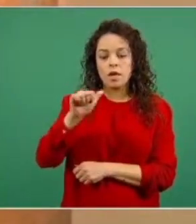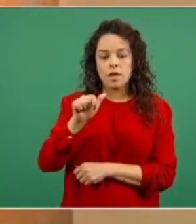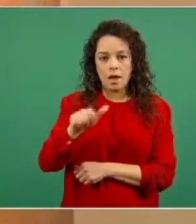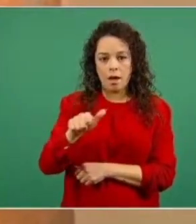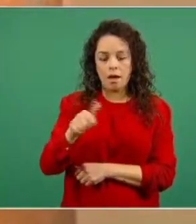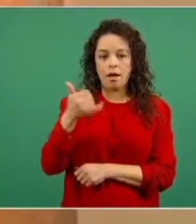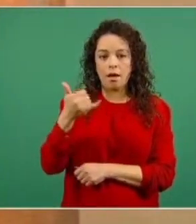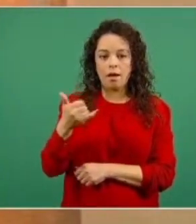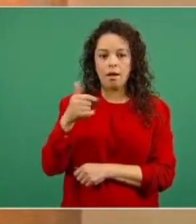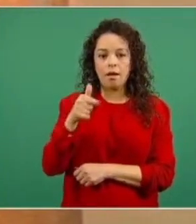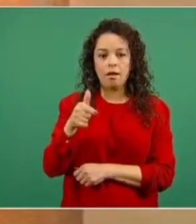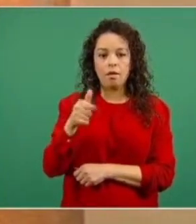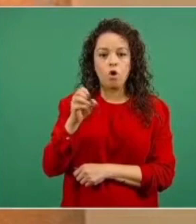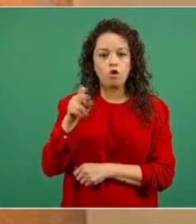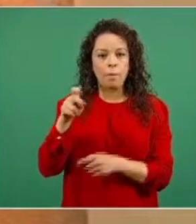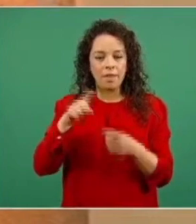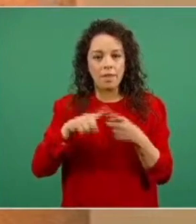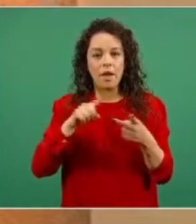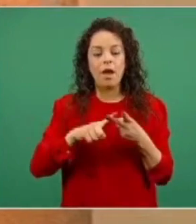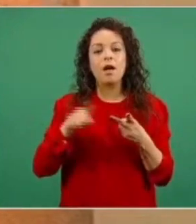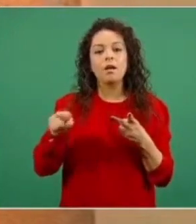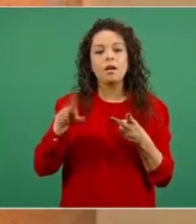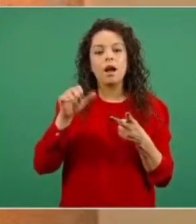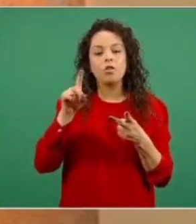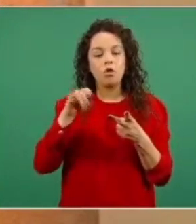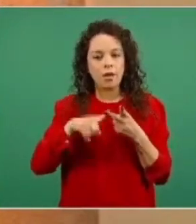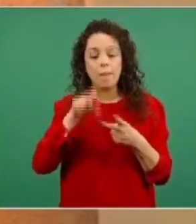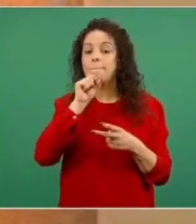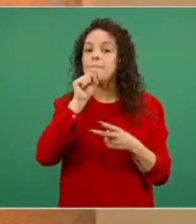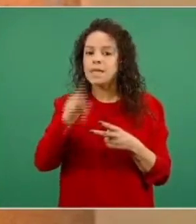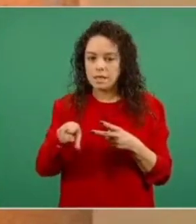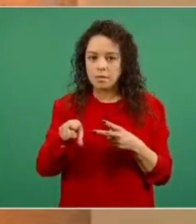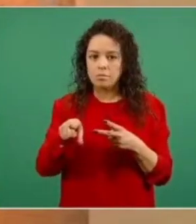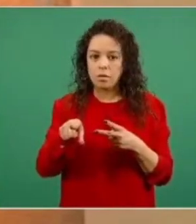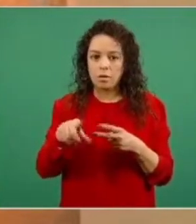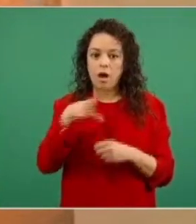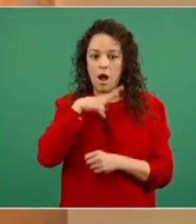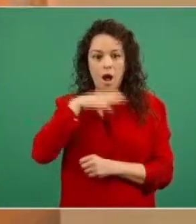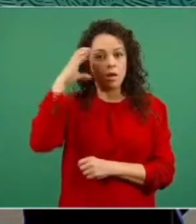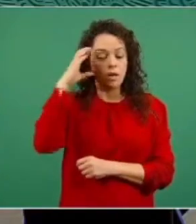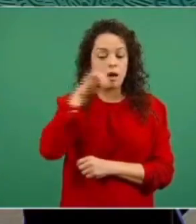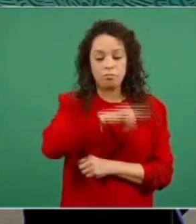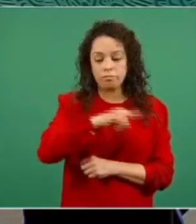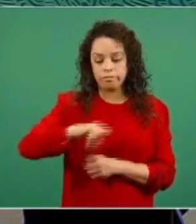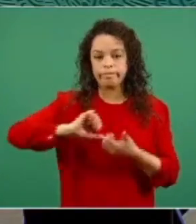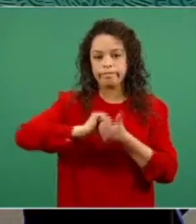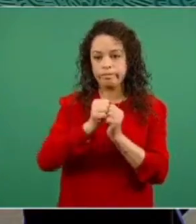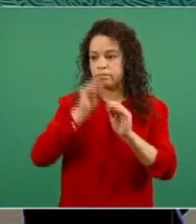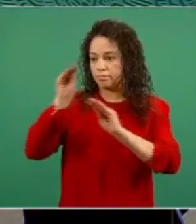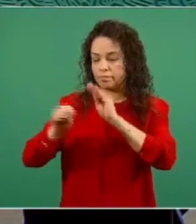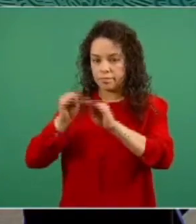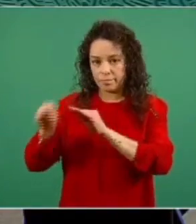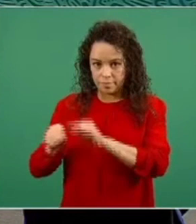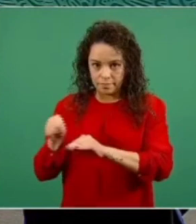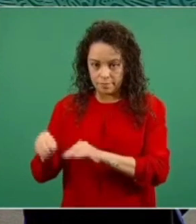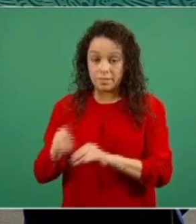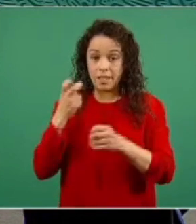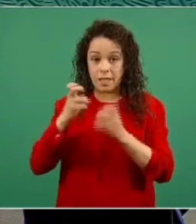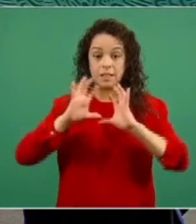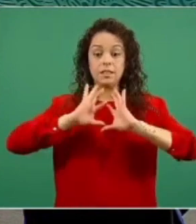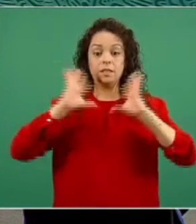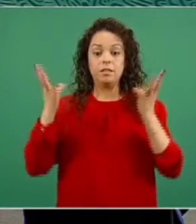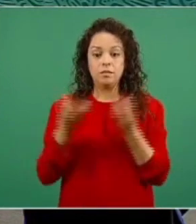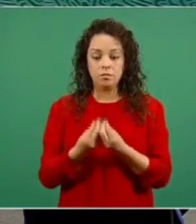UMAE de cardiología, que también tendrán camas de hospitalización, con lo cual llegaremos ya a tener